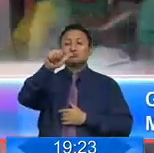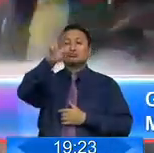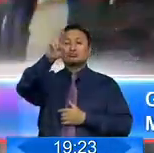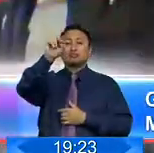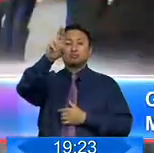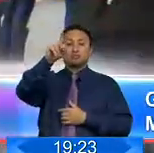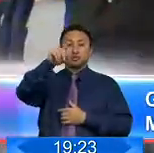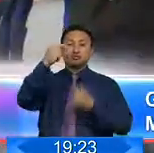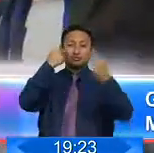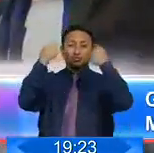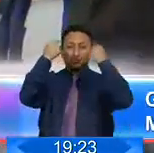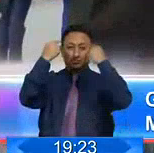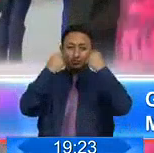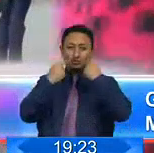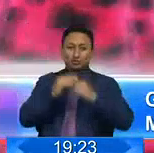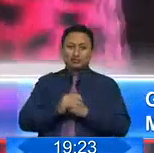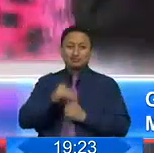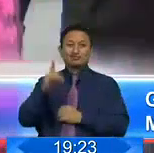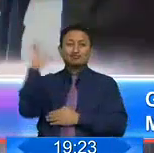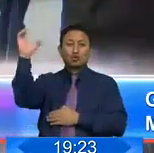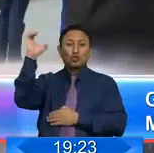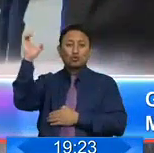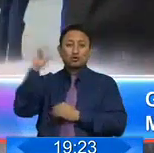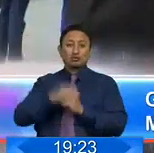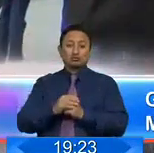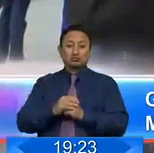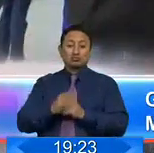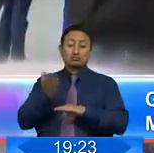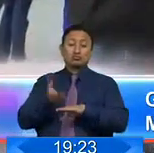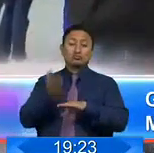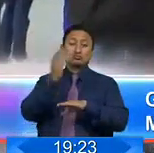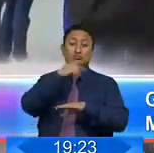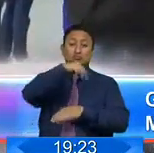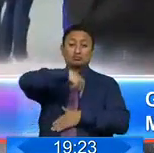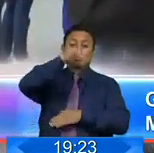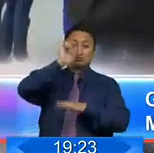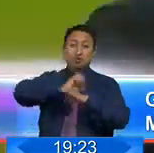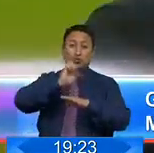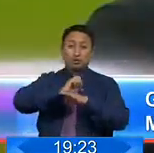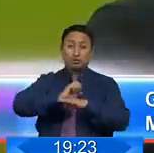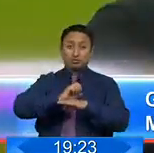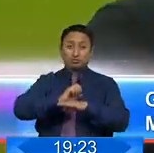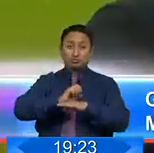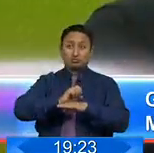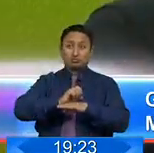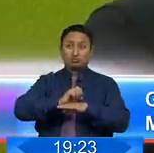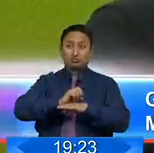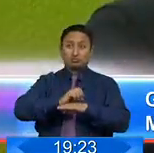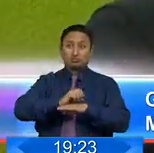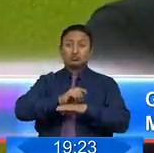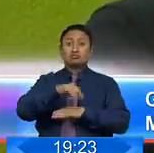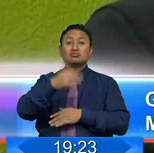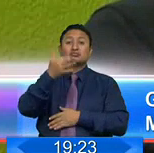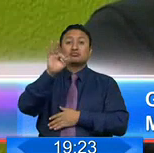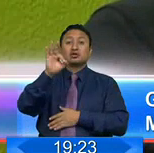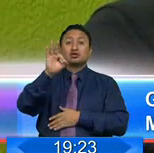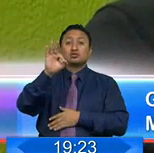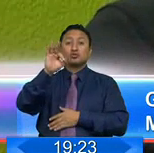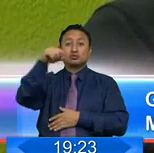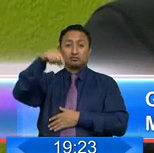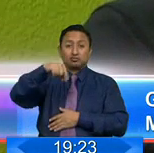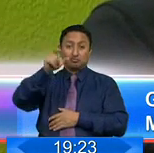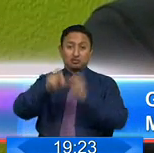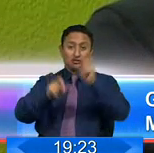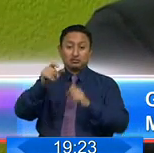en la frontera colombiana, y los cuales nosotros en el Ecuador tuvimos la presencia de 19 casos, los cuales